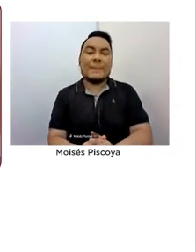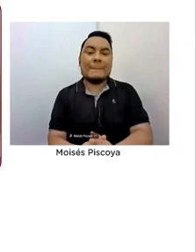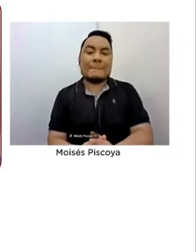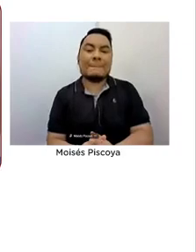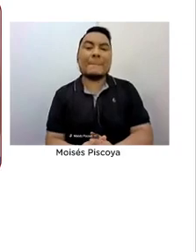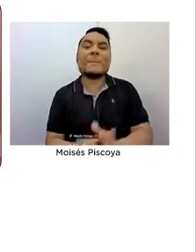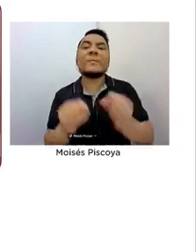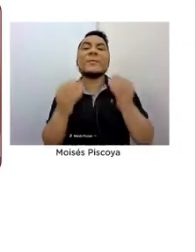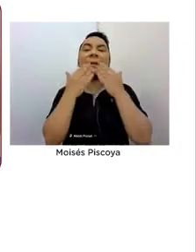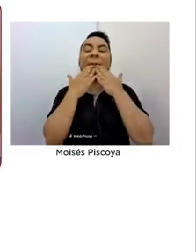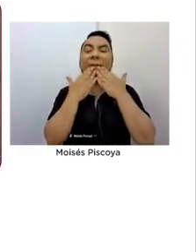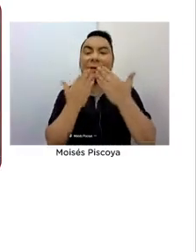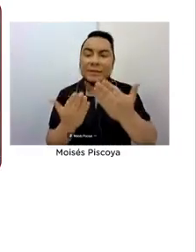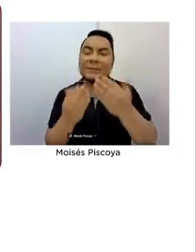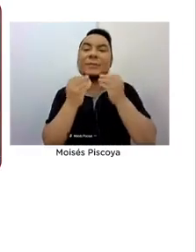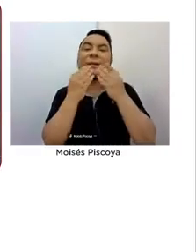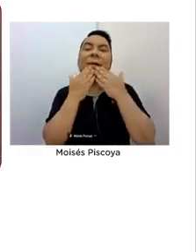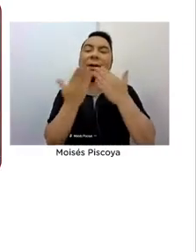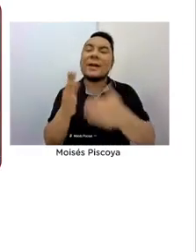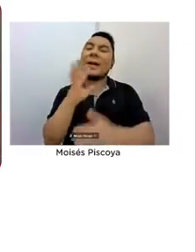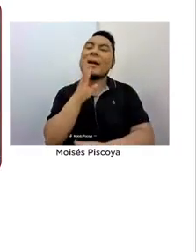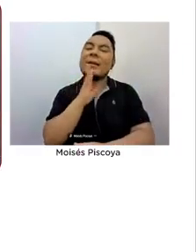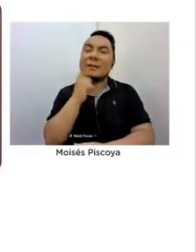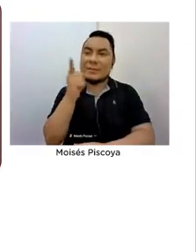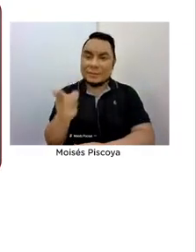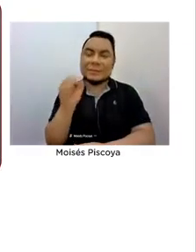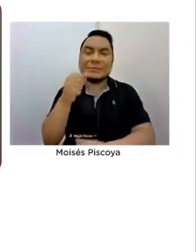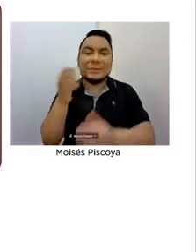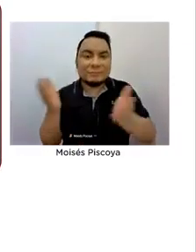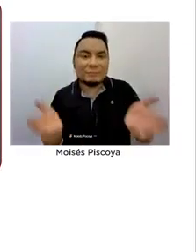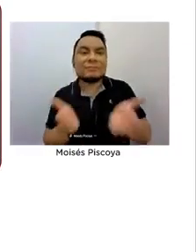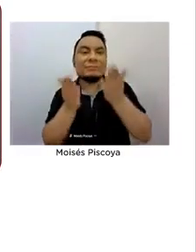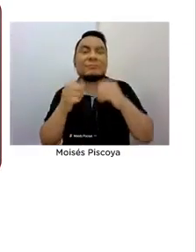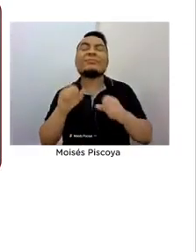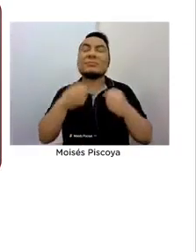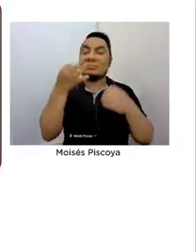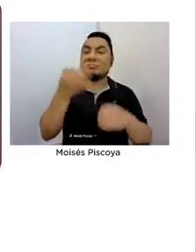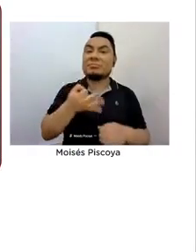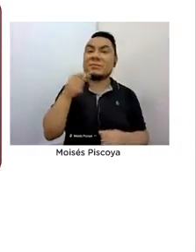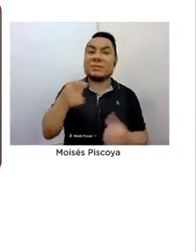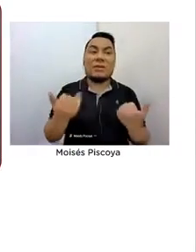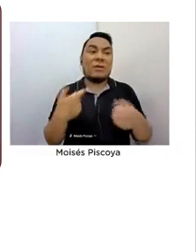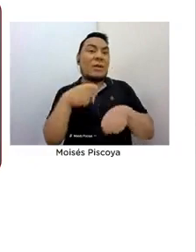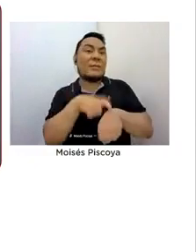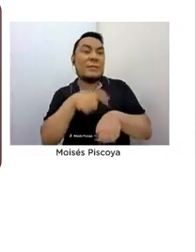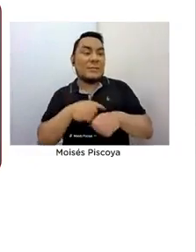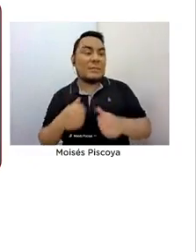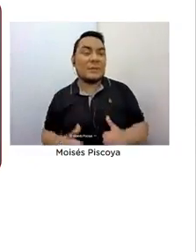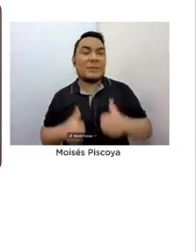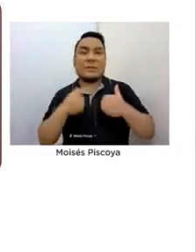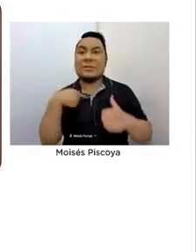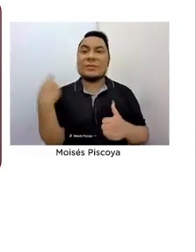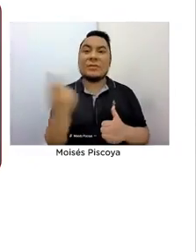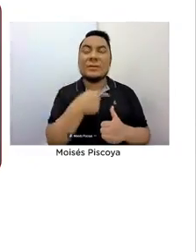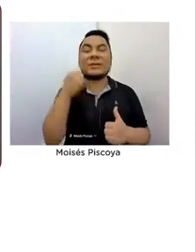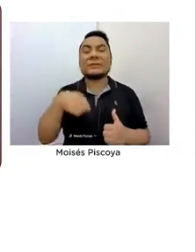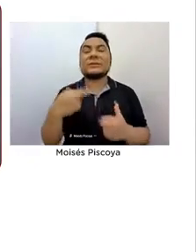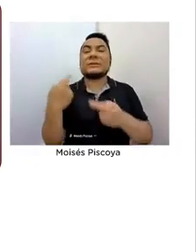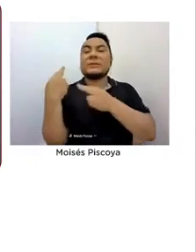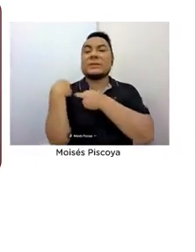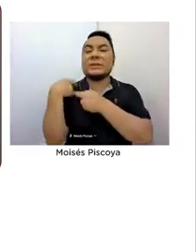Muchas gracias por sus palabras de motivación. Efectivamente, en el contexto en el que vivimos, el rol del docente